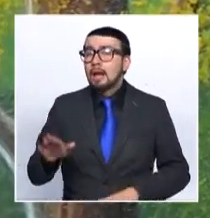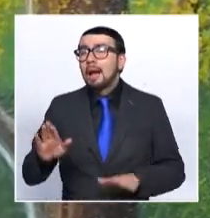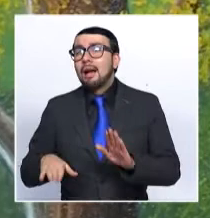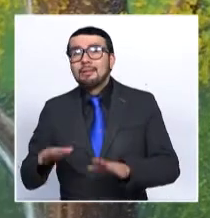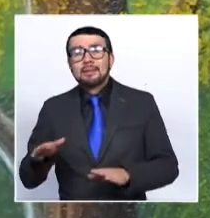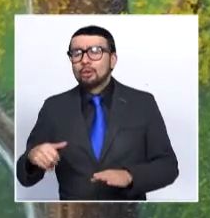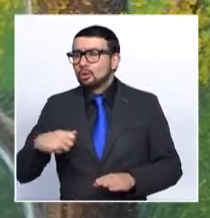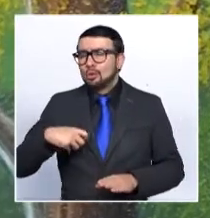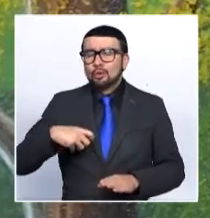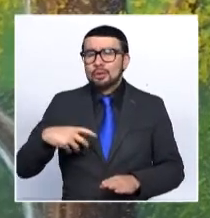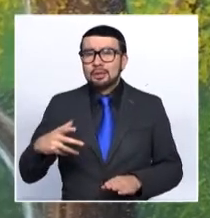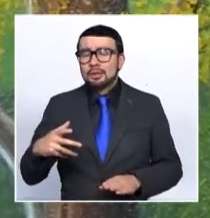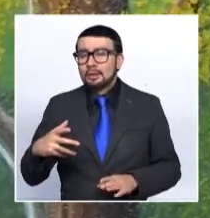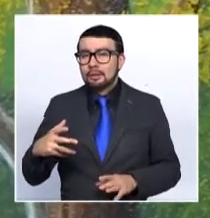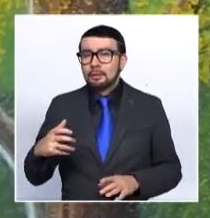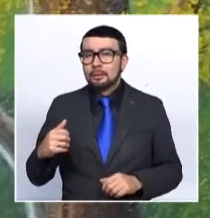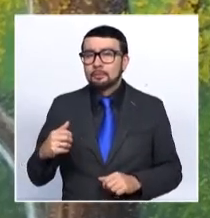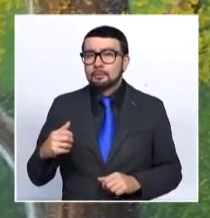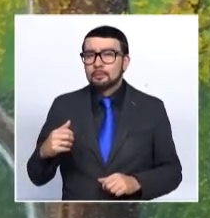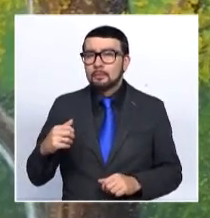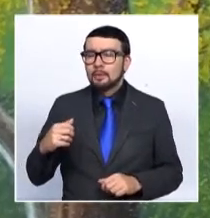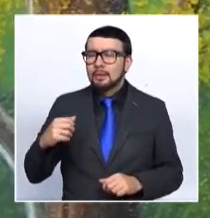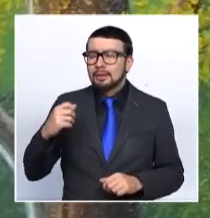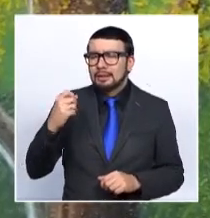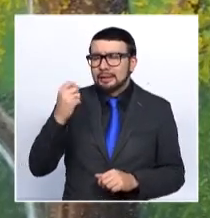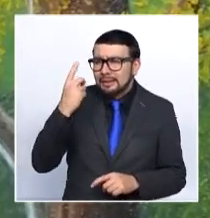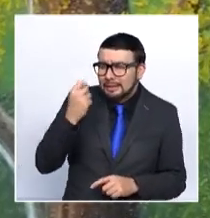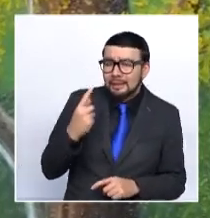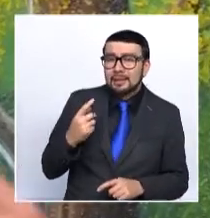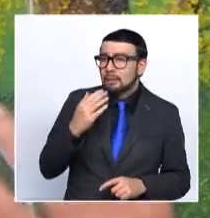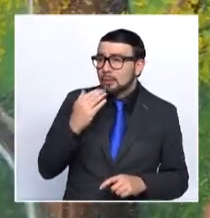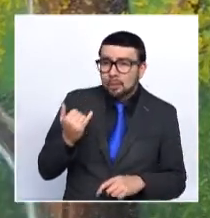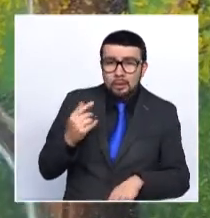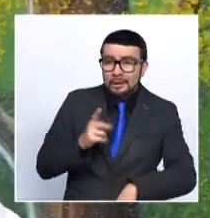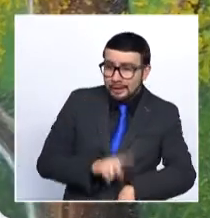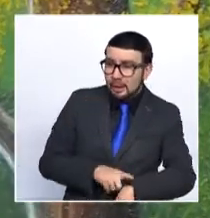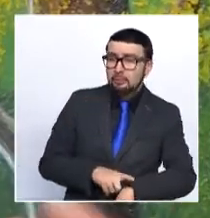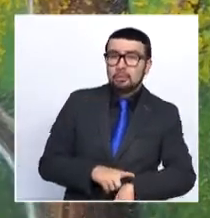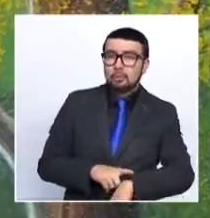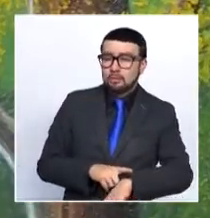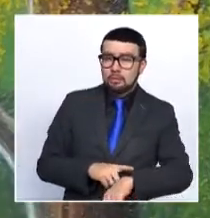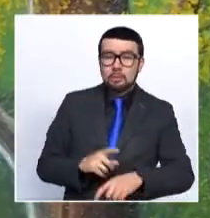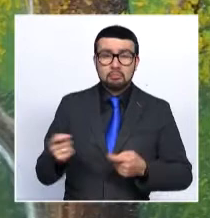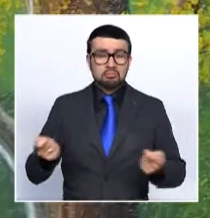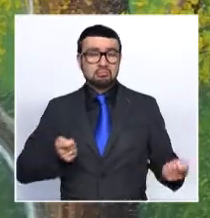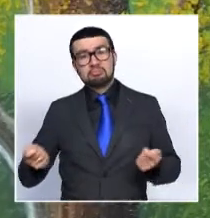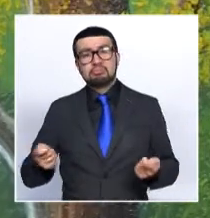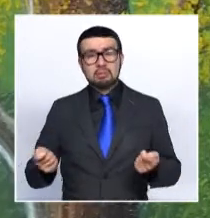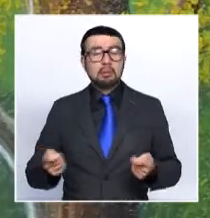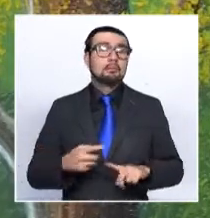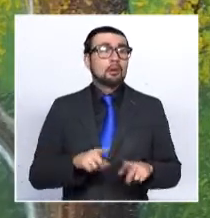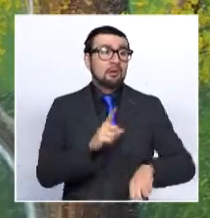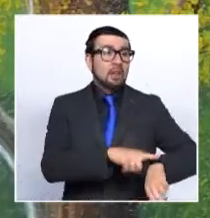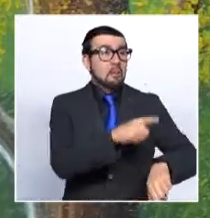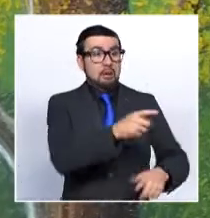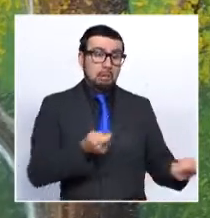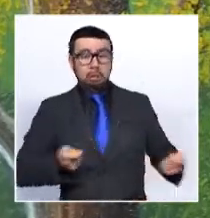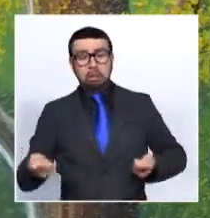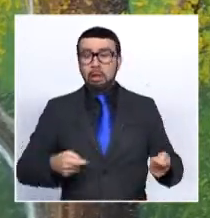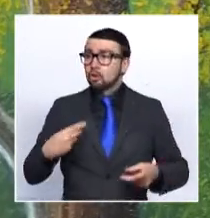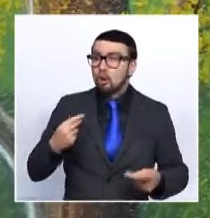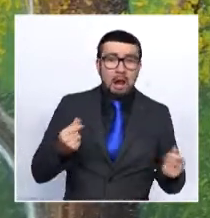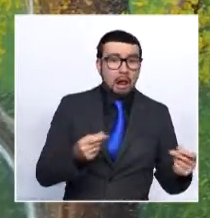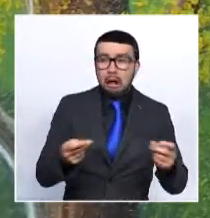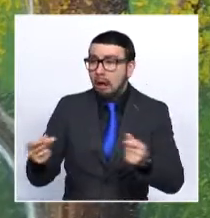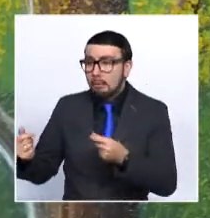capacidad de entender que siempre es el tiempo el que manejamos al tiempo, no que el tiempo nos maneje a nosotros. Por eso es que nosotros